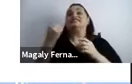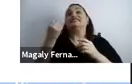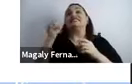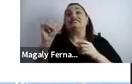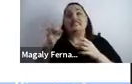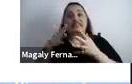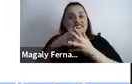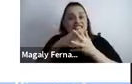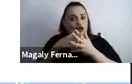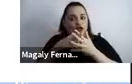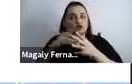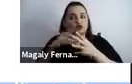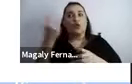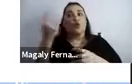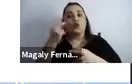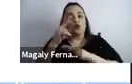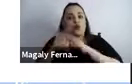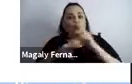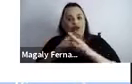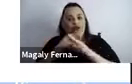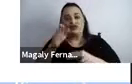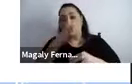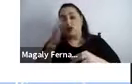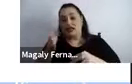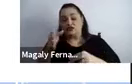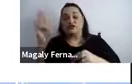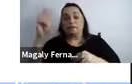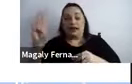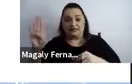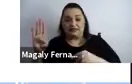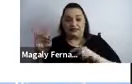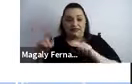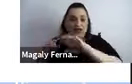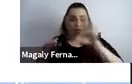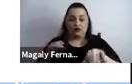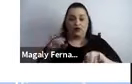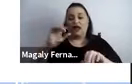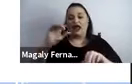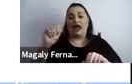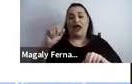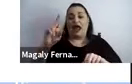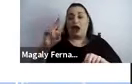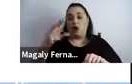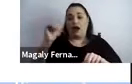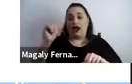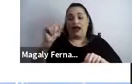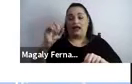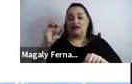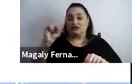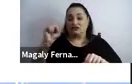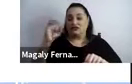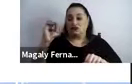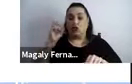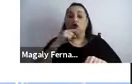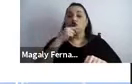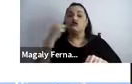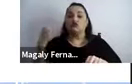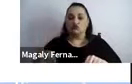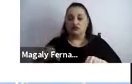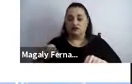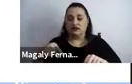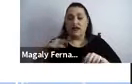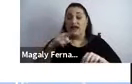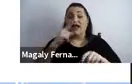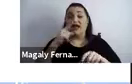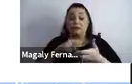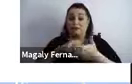estamos mirando. Estos en Brasil y estas en el Cáucaso, en Rusia. Y teniendo en cuenta estas